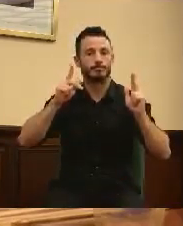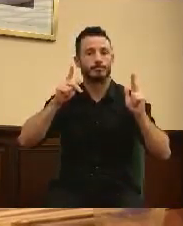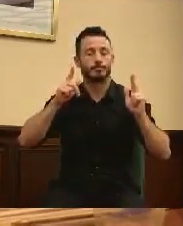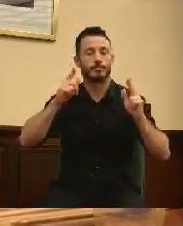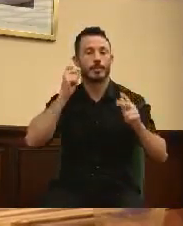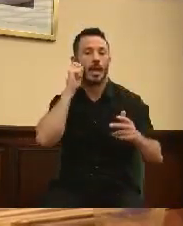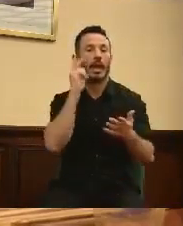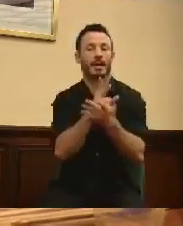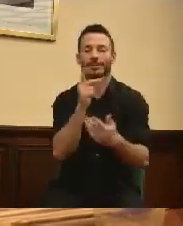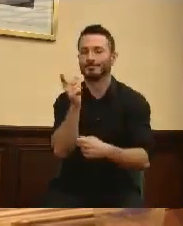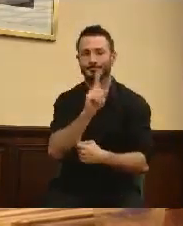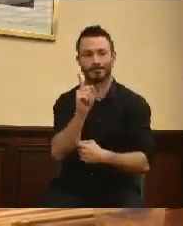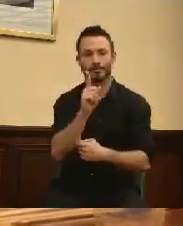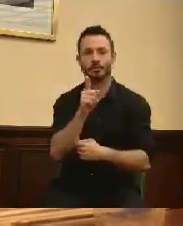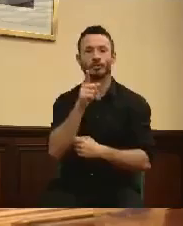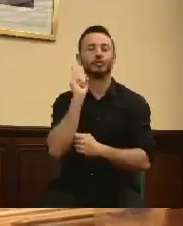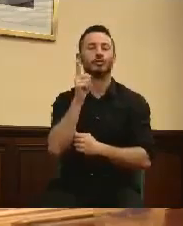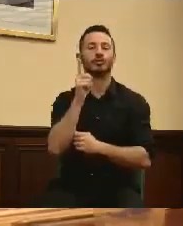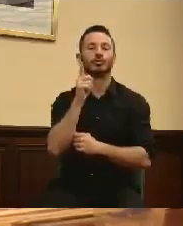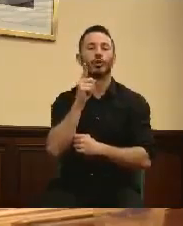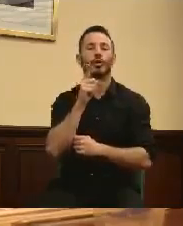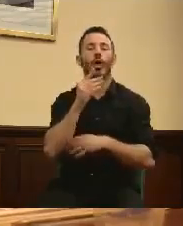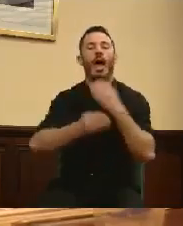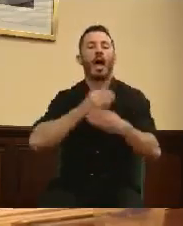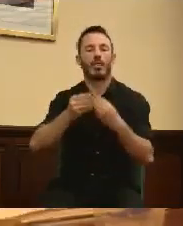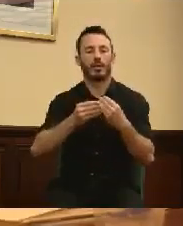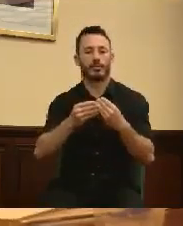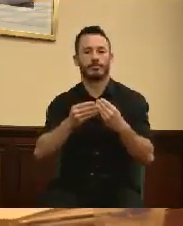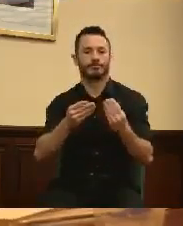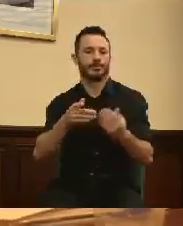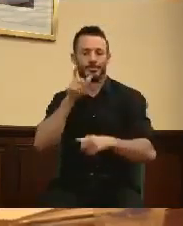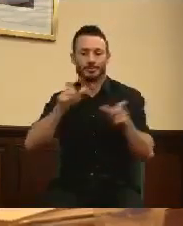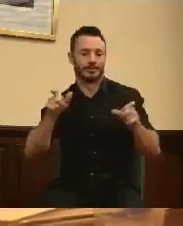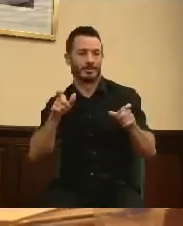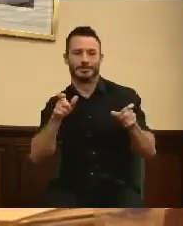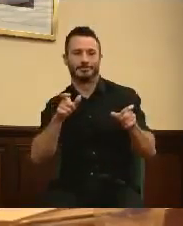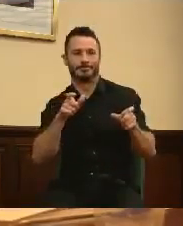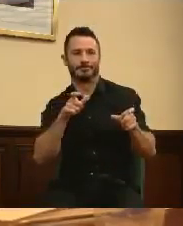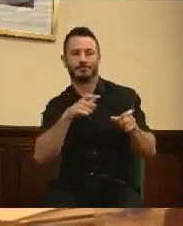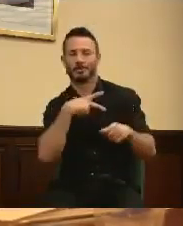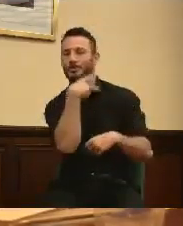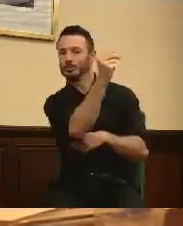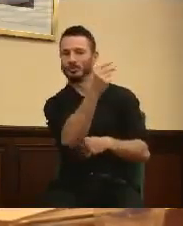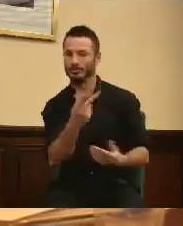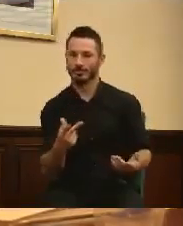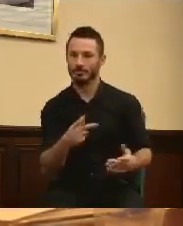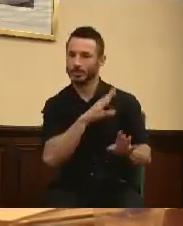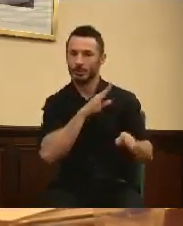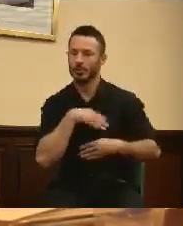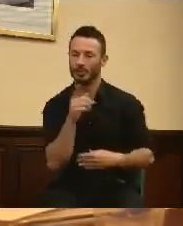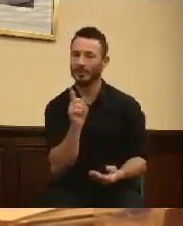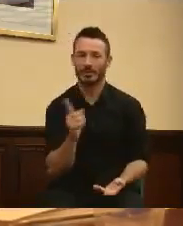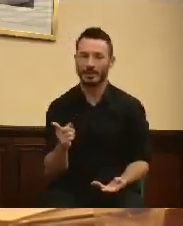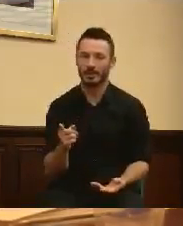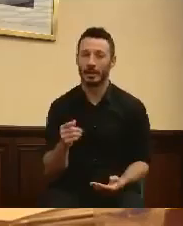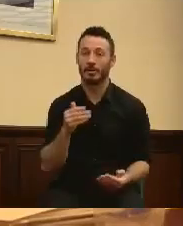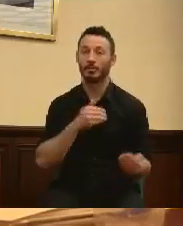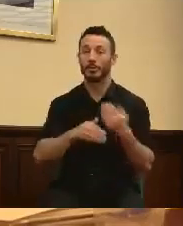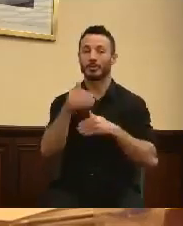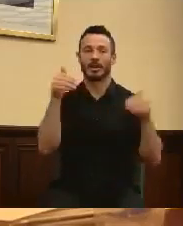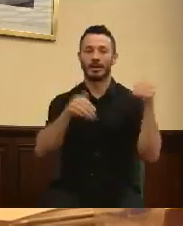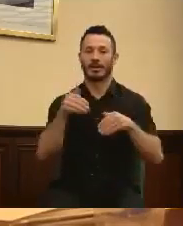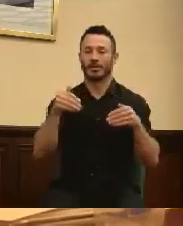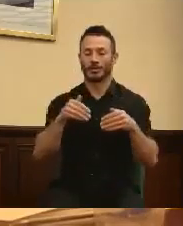Y la mayoría de la ciudadanía ya no está dispuesta a asumirlo. En las próximas elecciones verán como esto que digo es